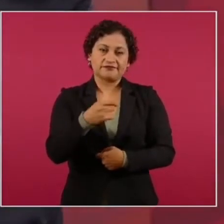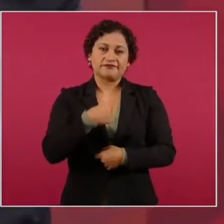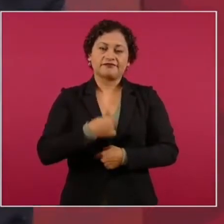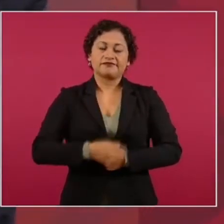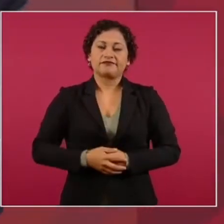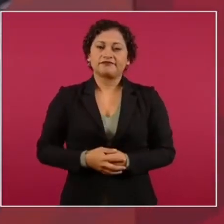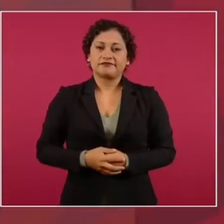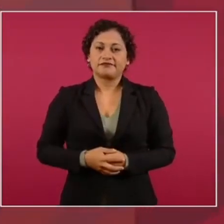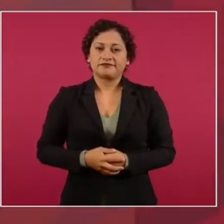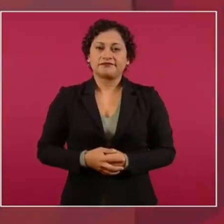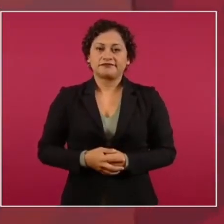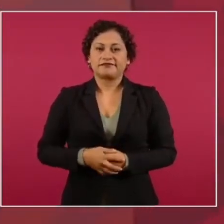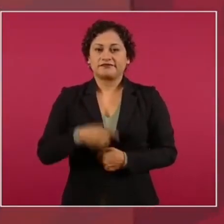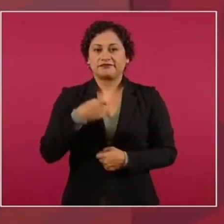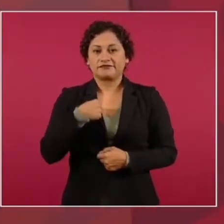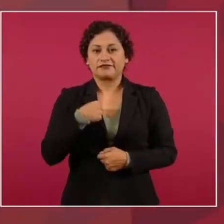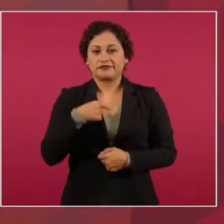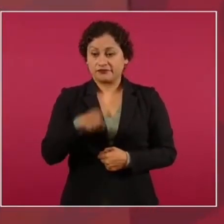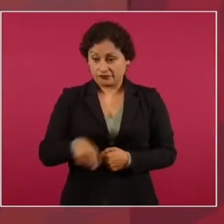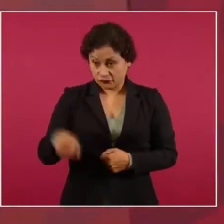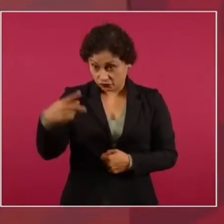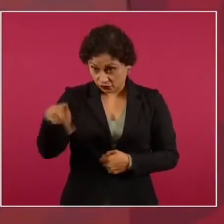haciendo el trabajo, ¿no?,